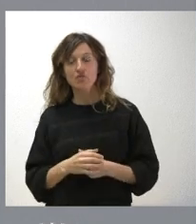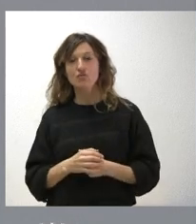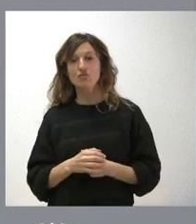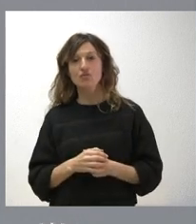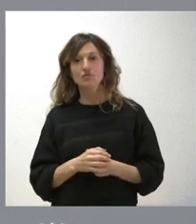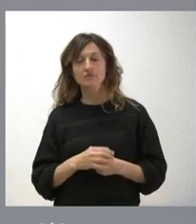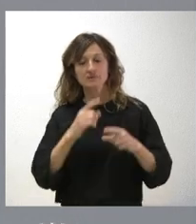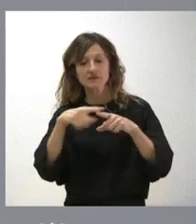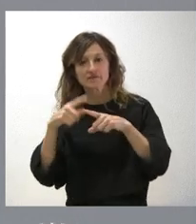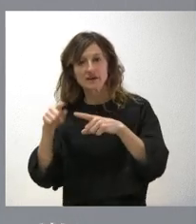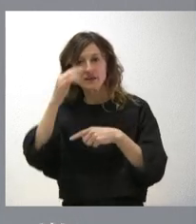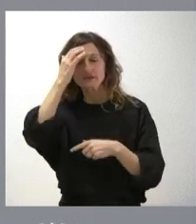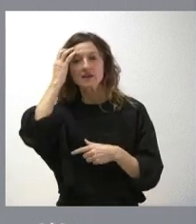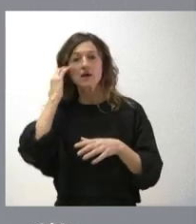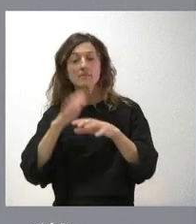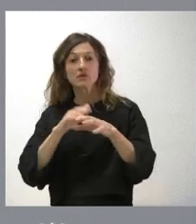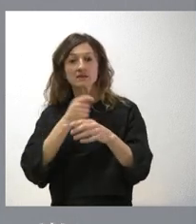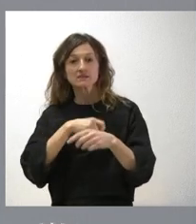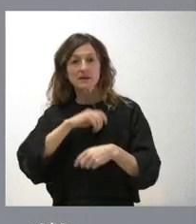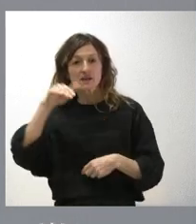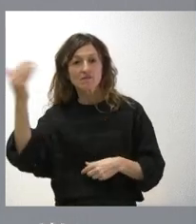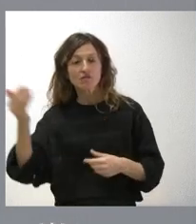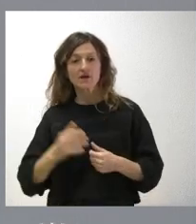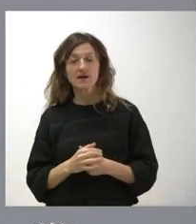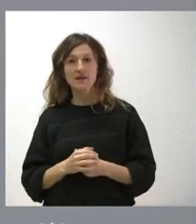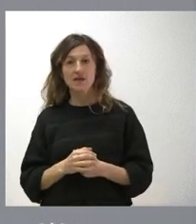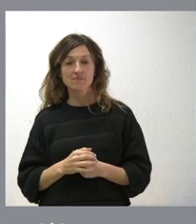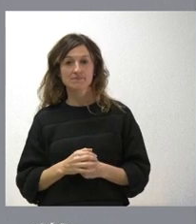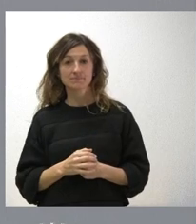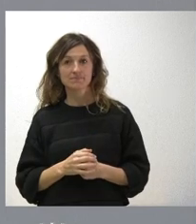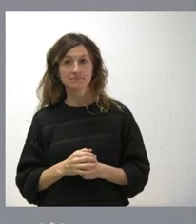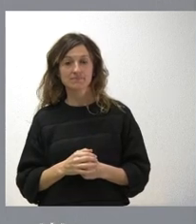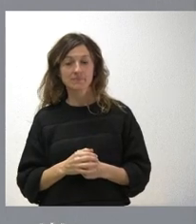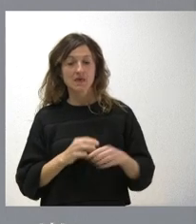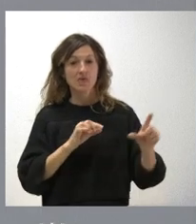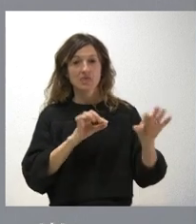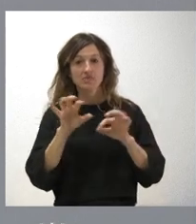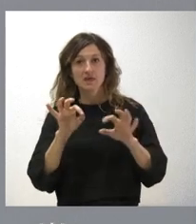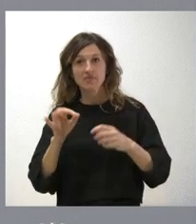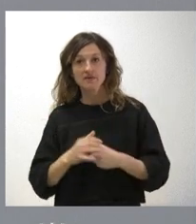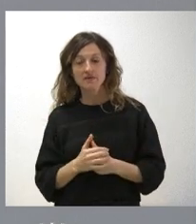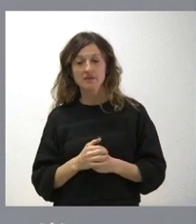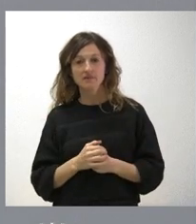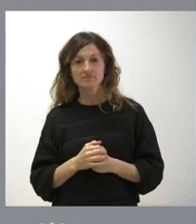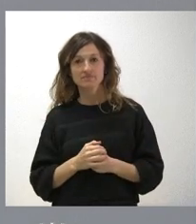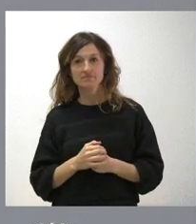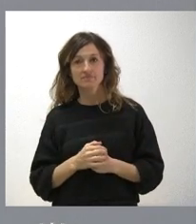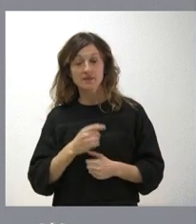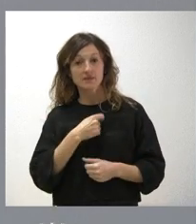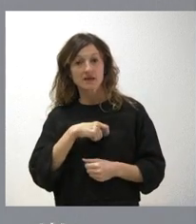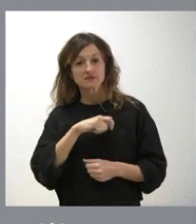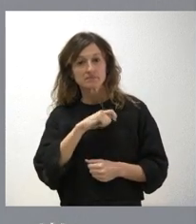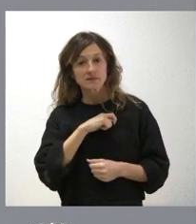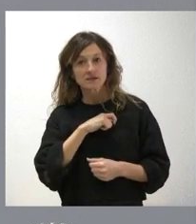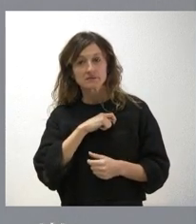naturaleza y muchos de ellos incluso fuera de España y me parece a mí que lo que se decida para España va a tener